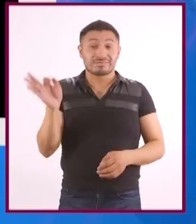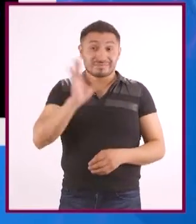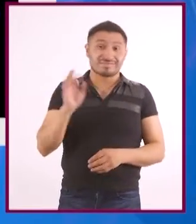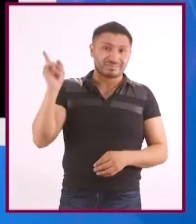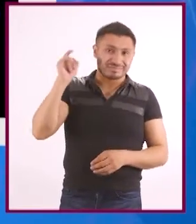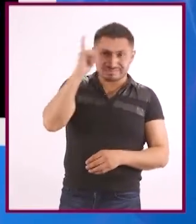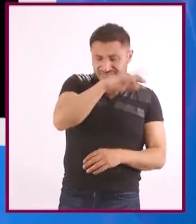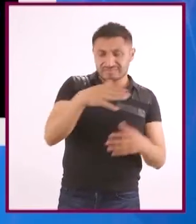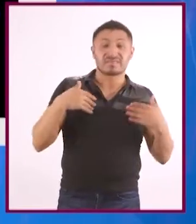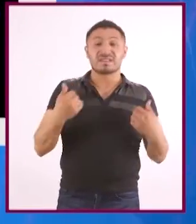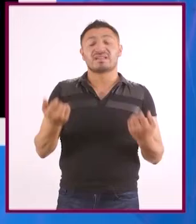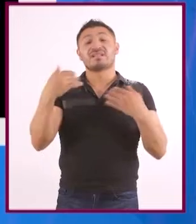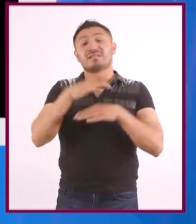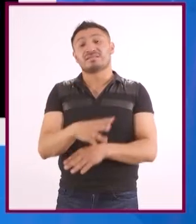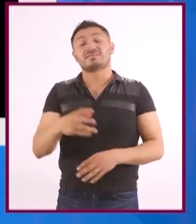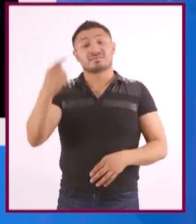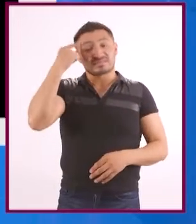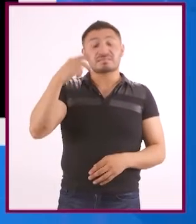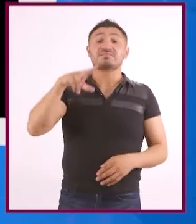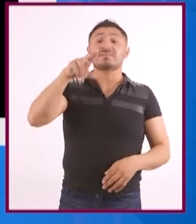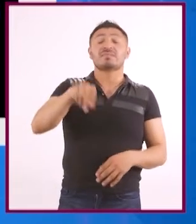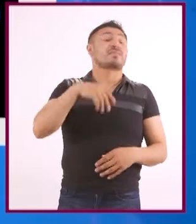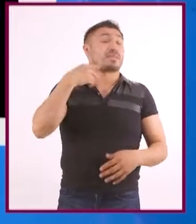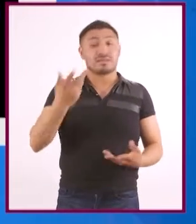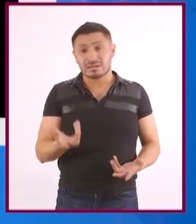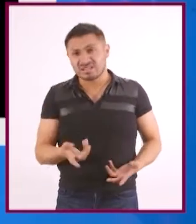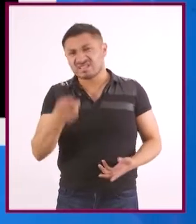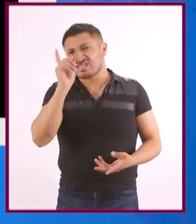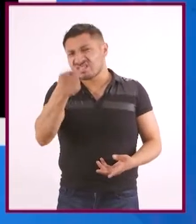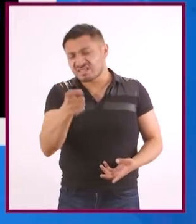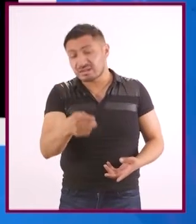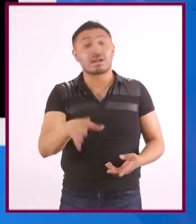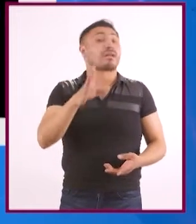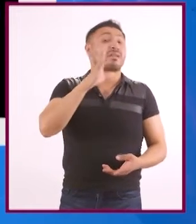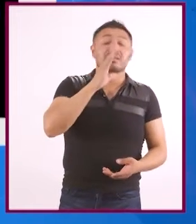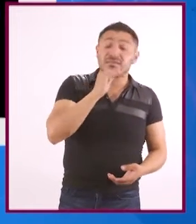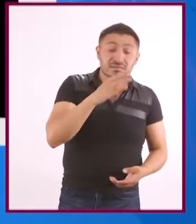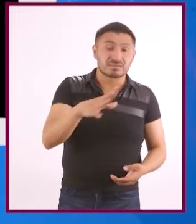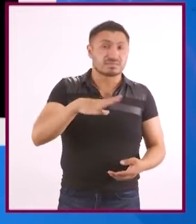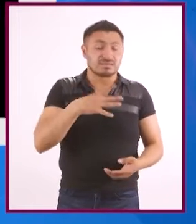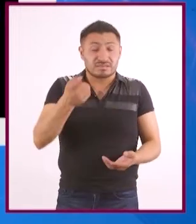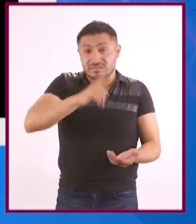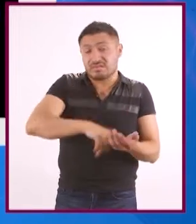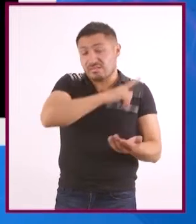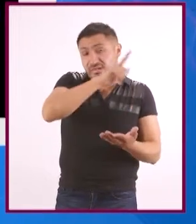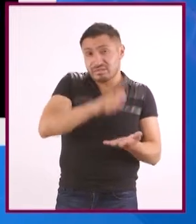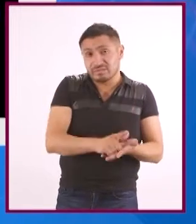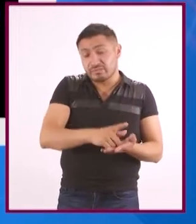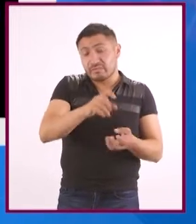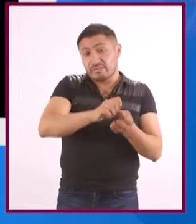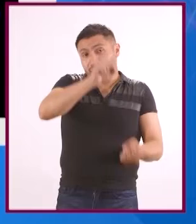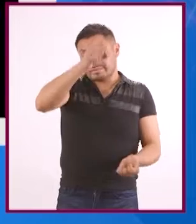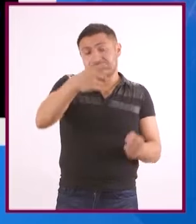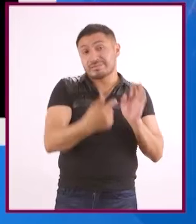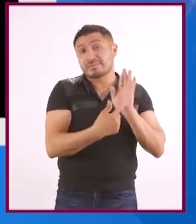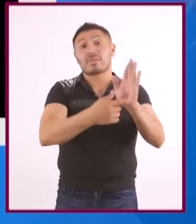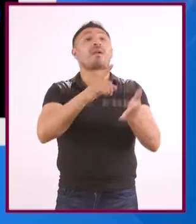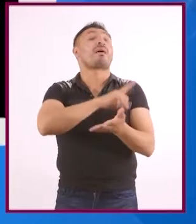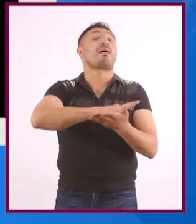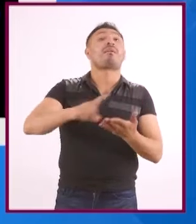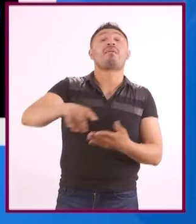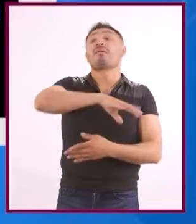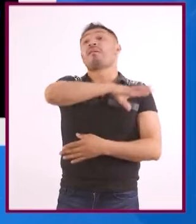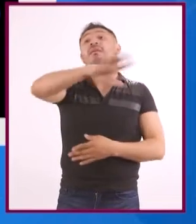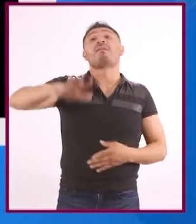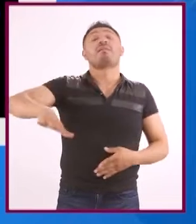difícil de entender respecto a la objeción de conciencia, ¿no? Es decir, no puede existir como tal en la ley o en la Constitución un derecho